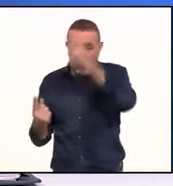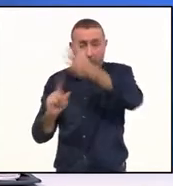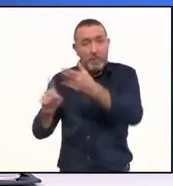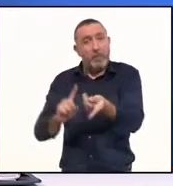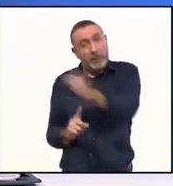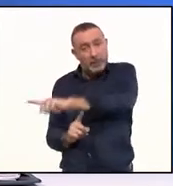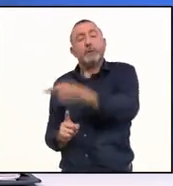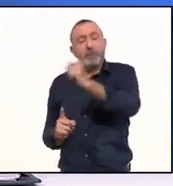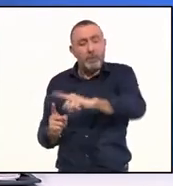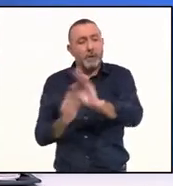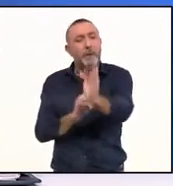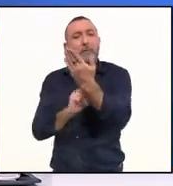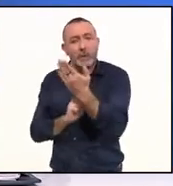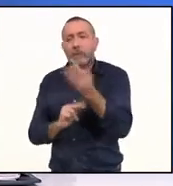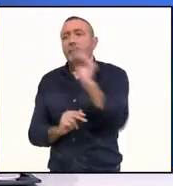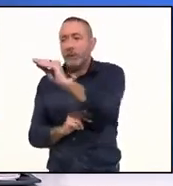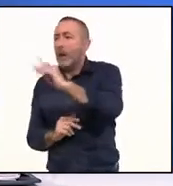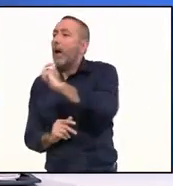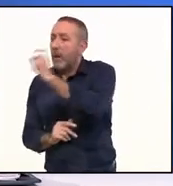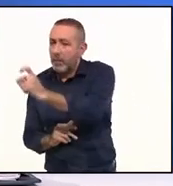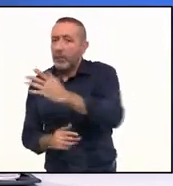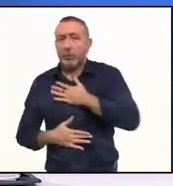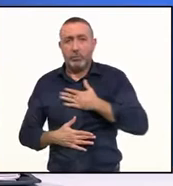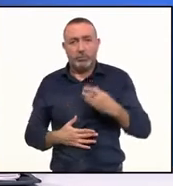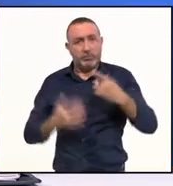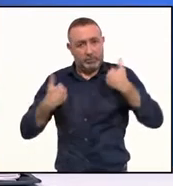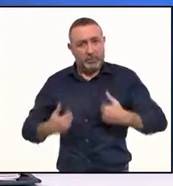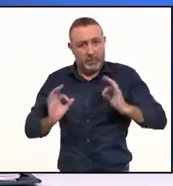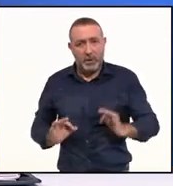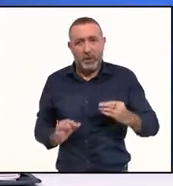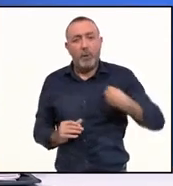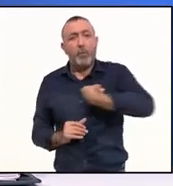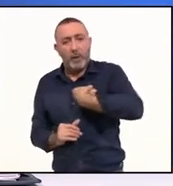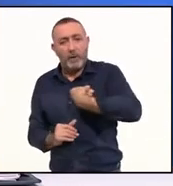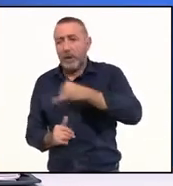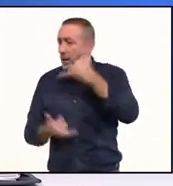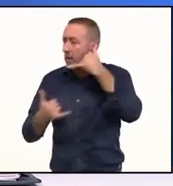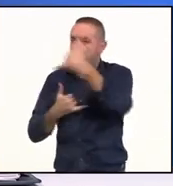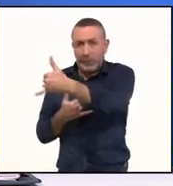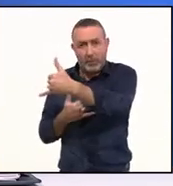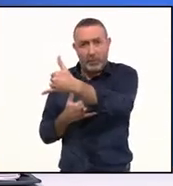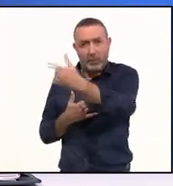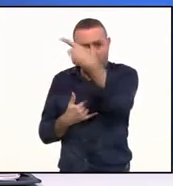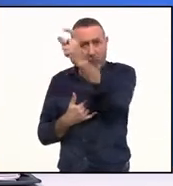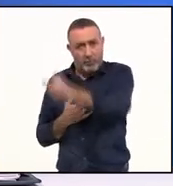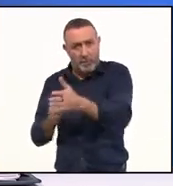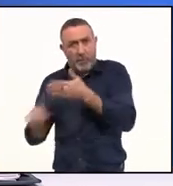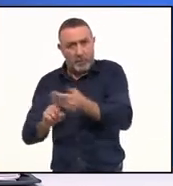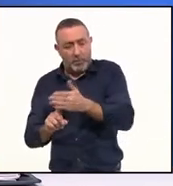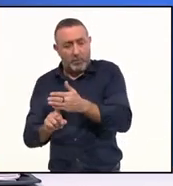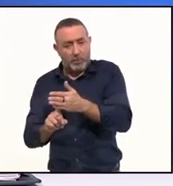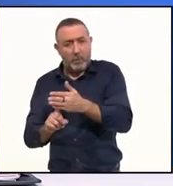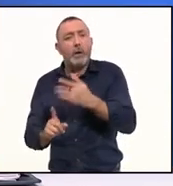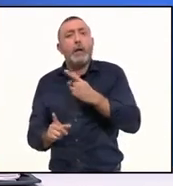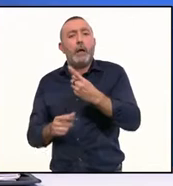nos presentamos y le decimos a la diosa directa de policías y si no por teléfono soy policía y además es obligatorio